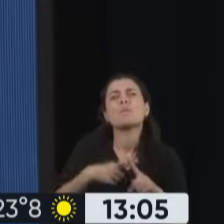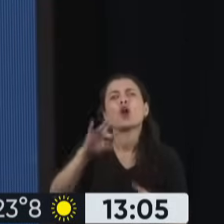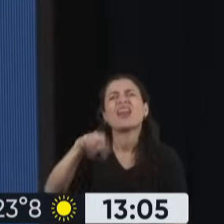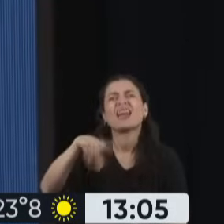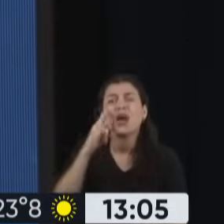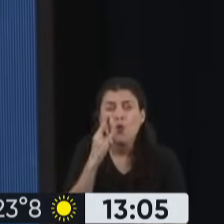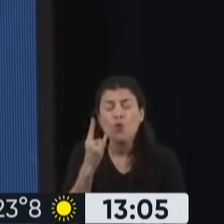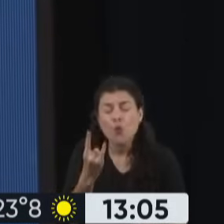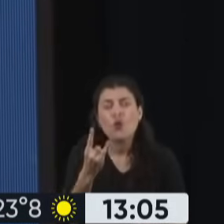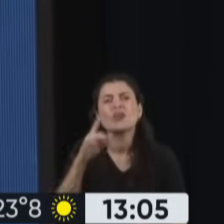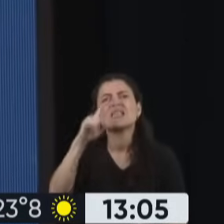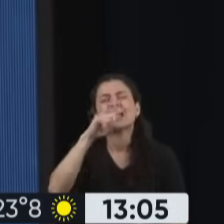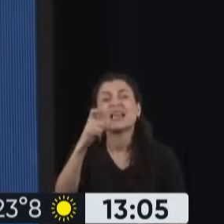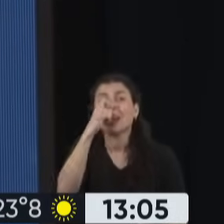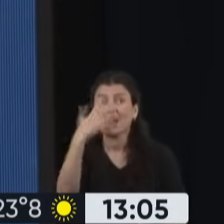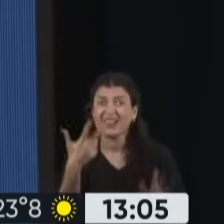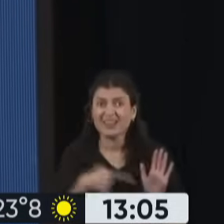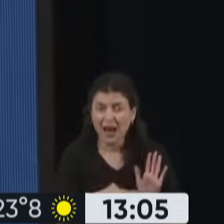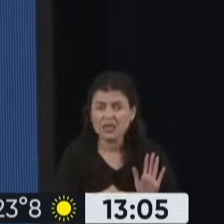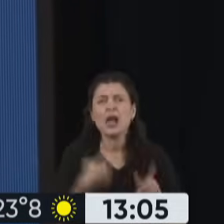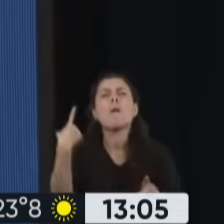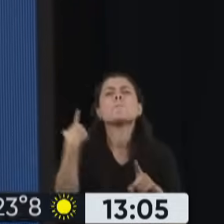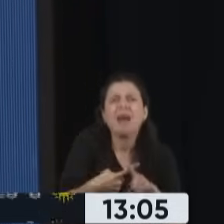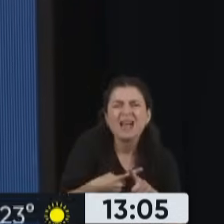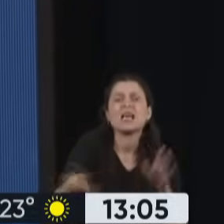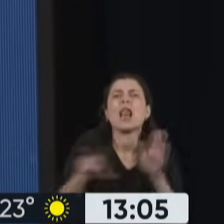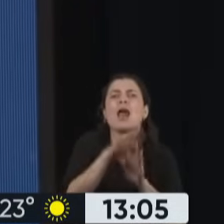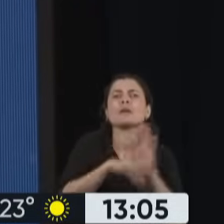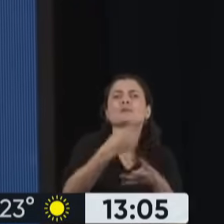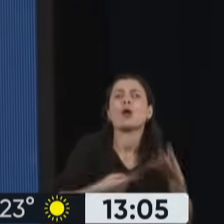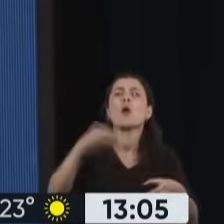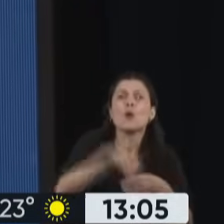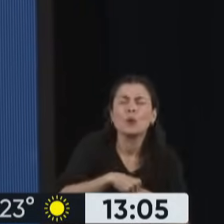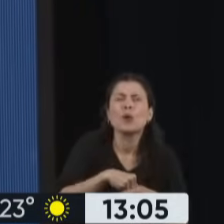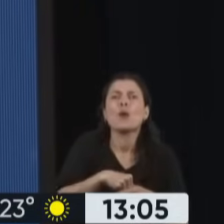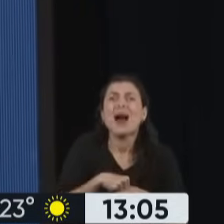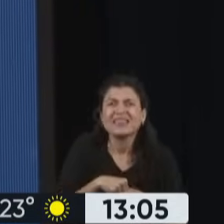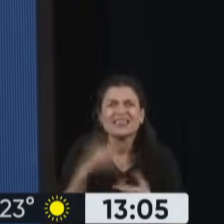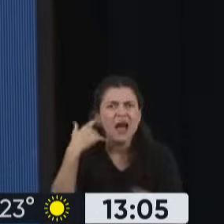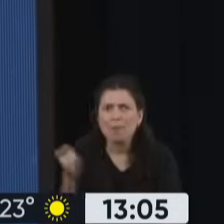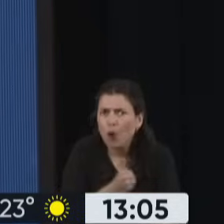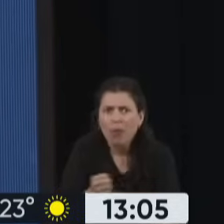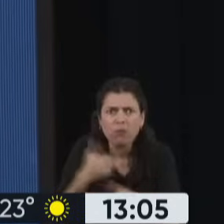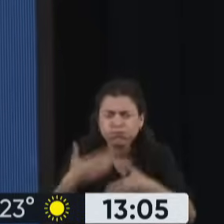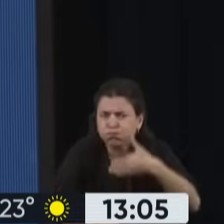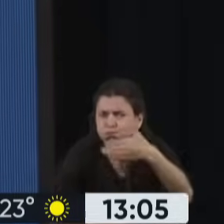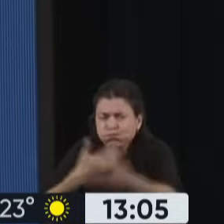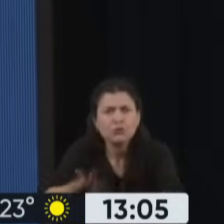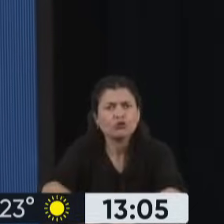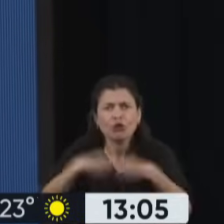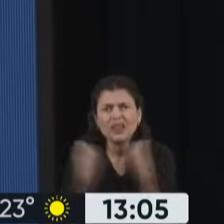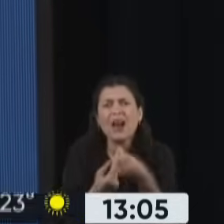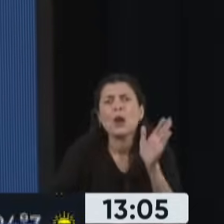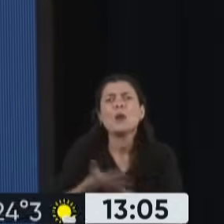bases. Pero en el año, además, metimos 900 desregulaciones más. Ya llegamos a 2.000 reformas